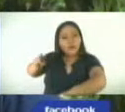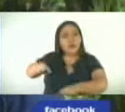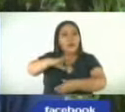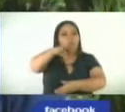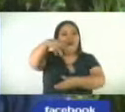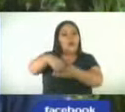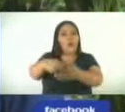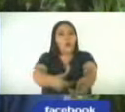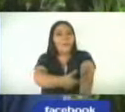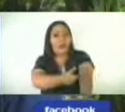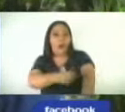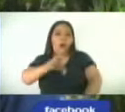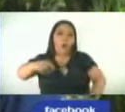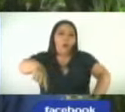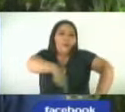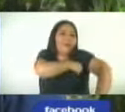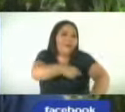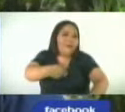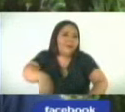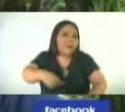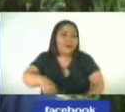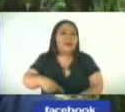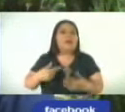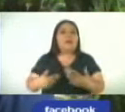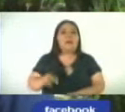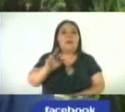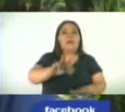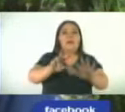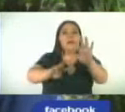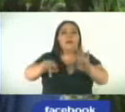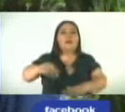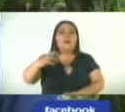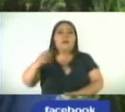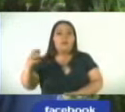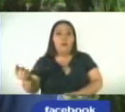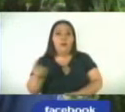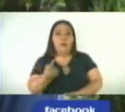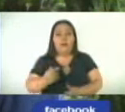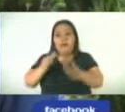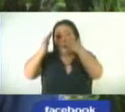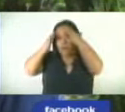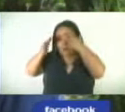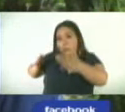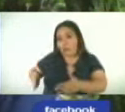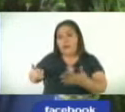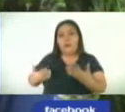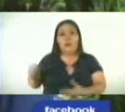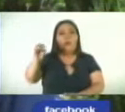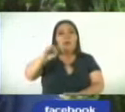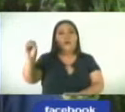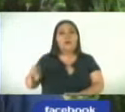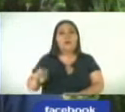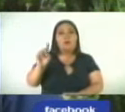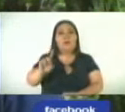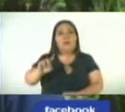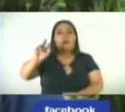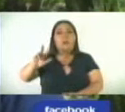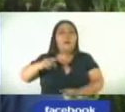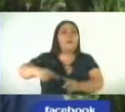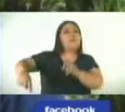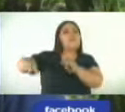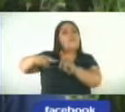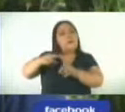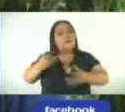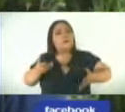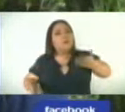de salud. Y solo FOSALUD atendió a más de 37 mil personas. Eso incrementa casi un 13%, entre lo cual siempre pueden